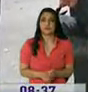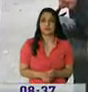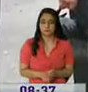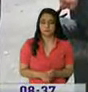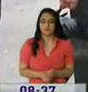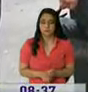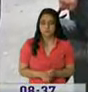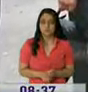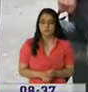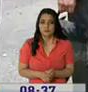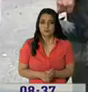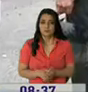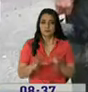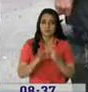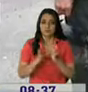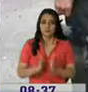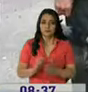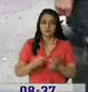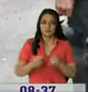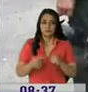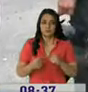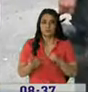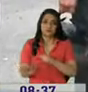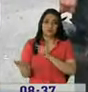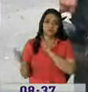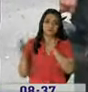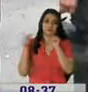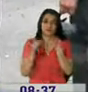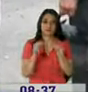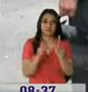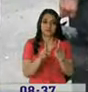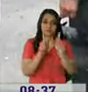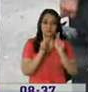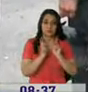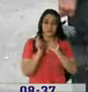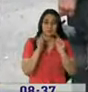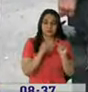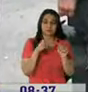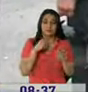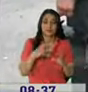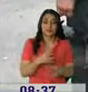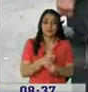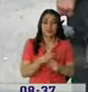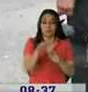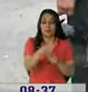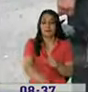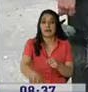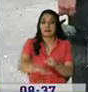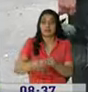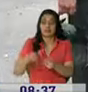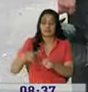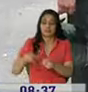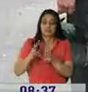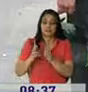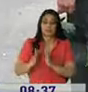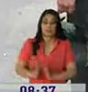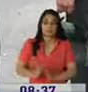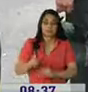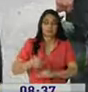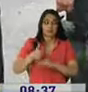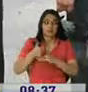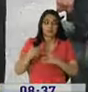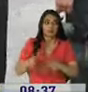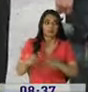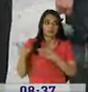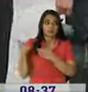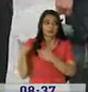Bien, Roberto y amigos televidentes, nos hemos trasladado a otra parte del puente por seguridad. Acá ya nos encontramos con los vecinos y la autoridad competente. Como